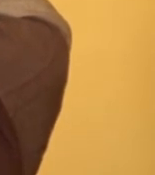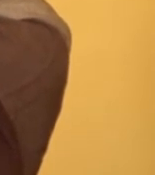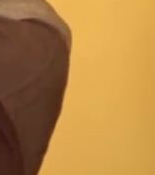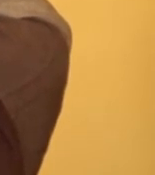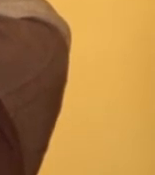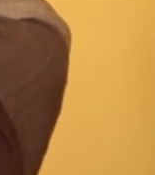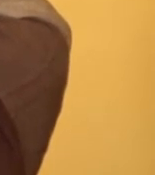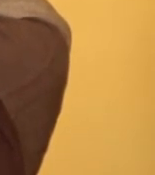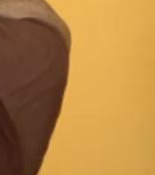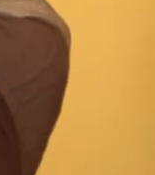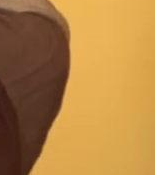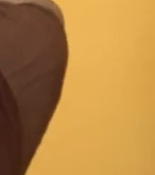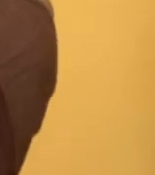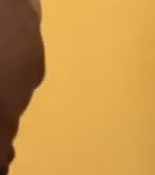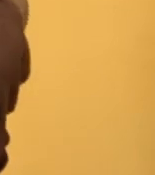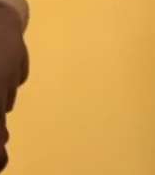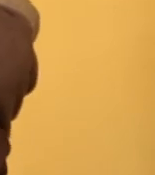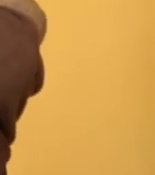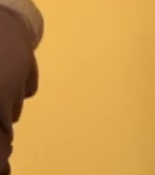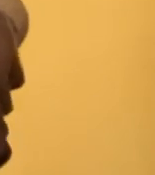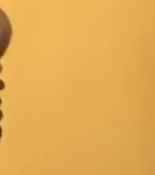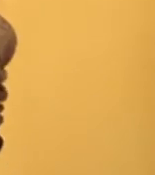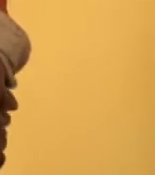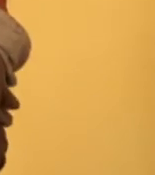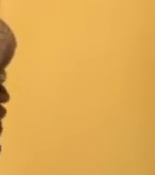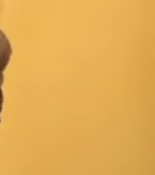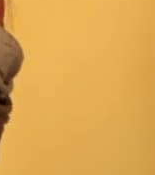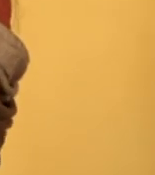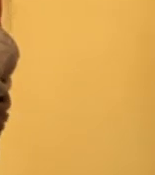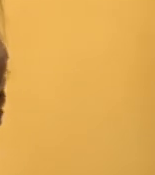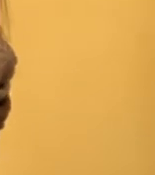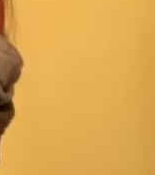traerme, pero lo han logrado.